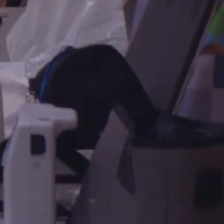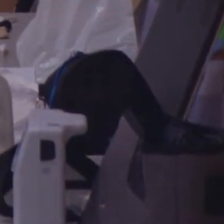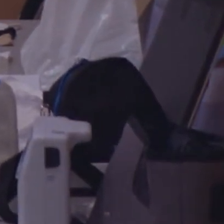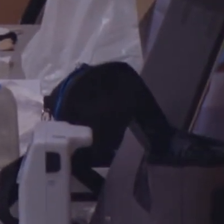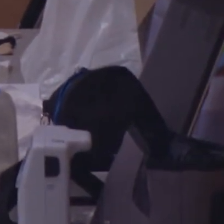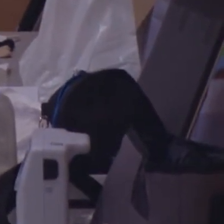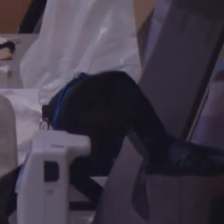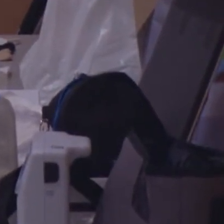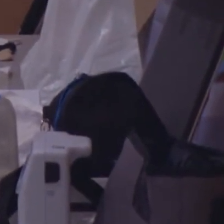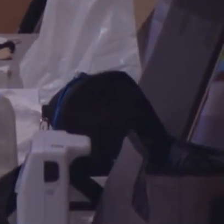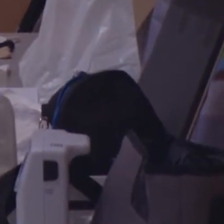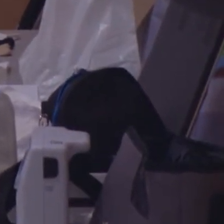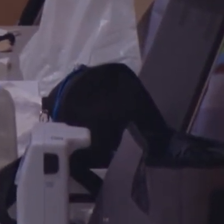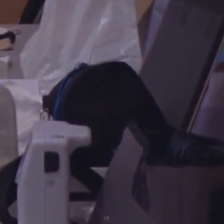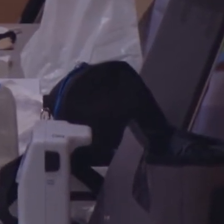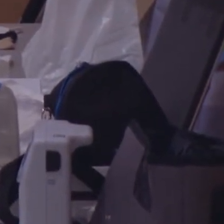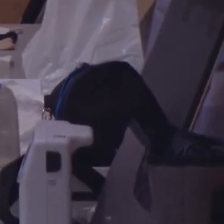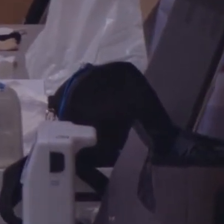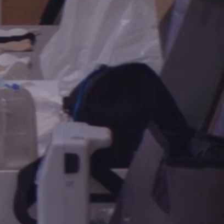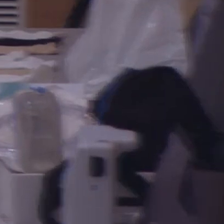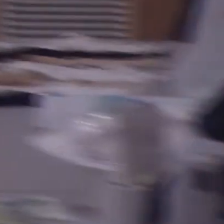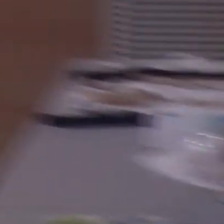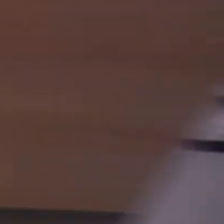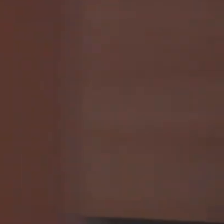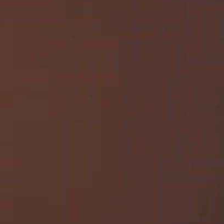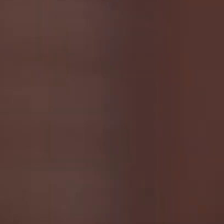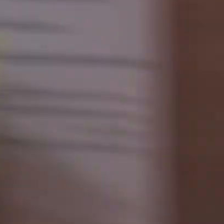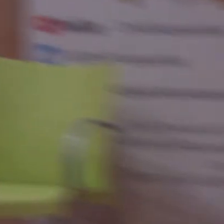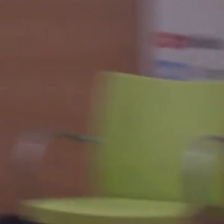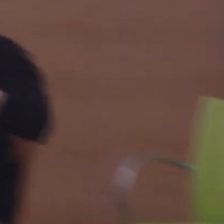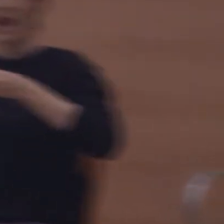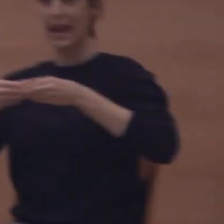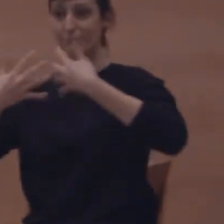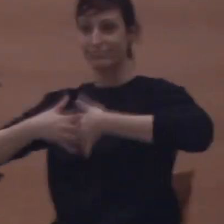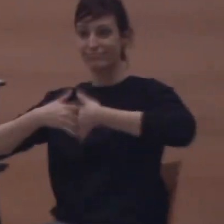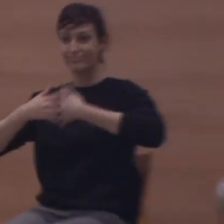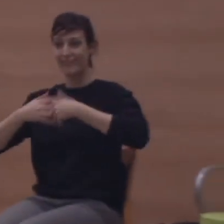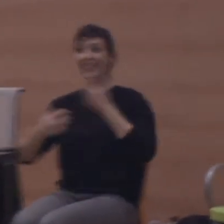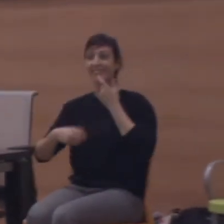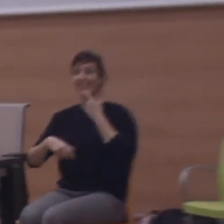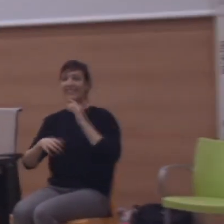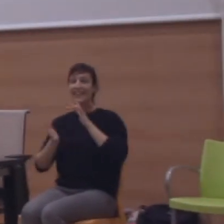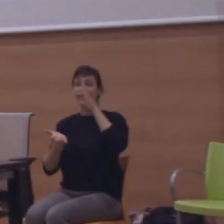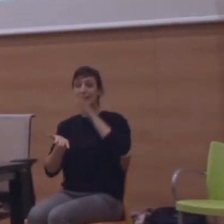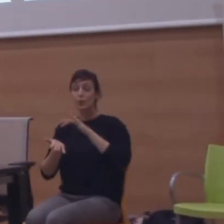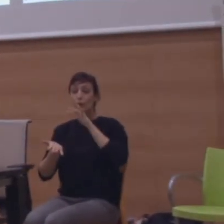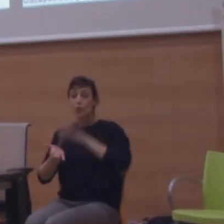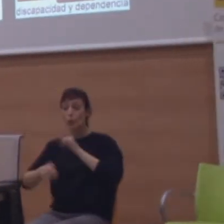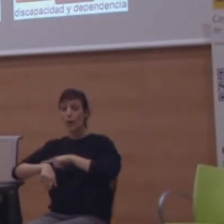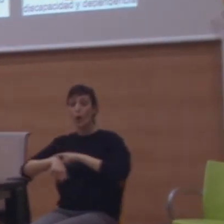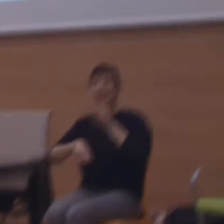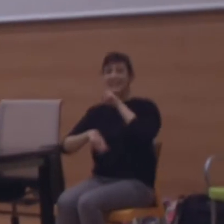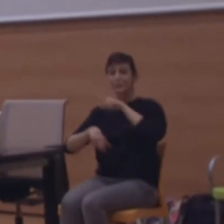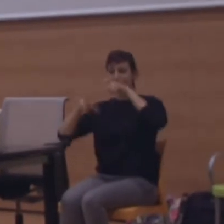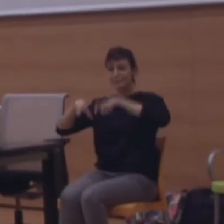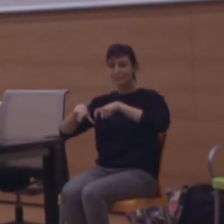presión negativa y demás. Quería comentaros que en el descanso, a eso de las 12, podéis acercaros, que nos explicarán, nos dejarán tocar, utilizar,